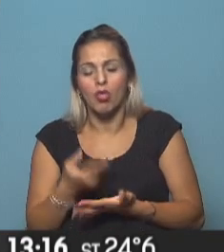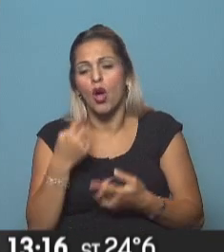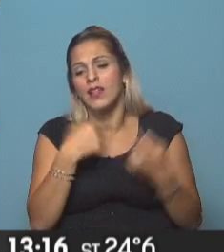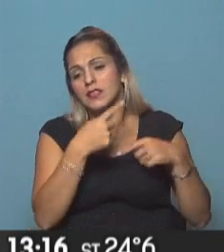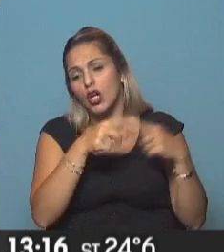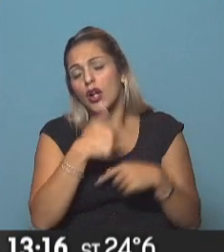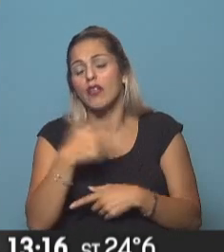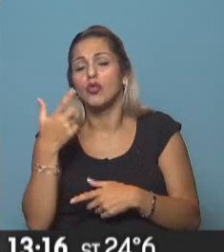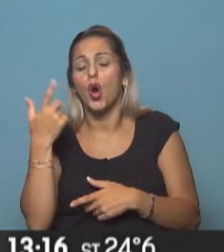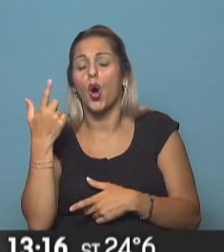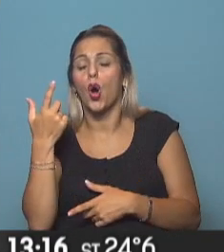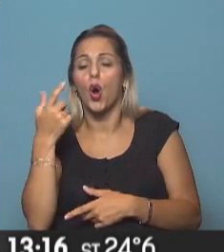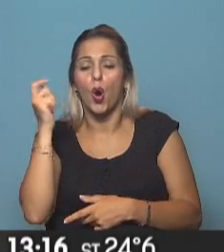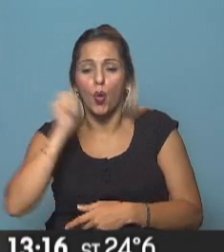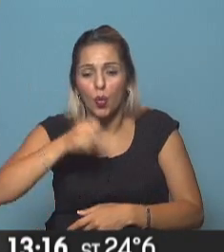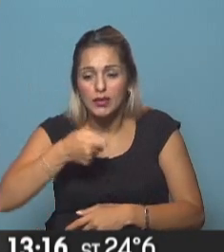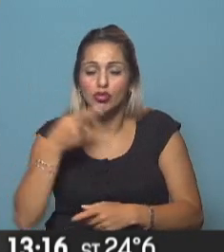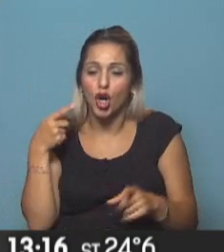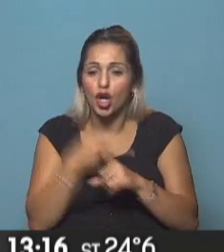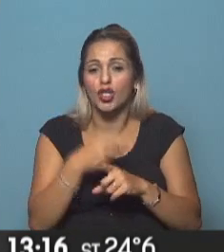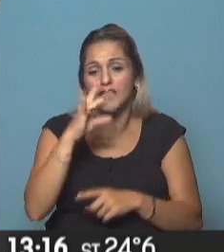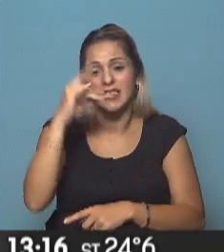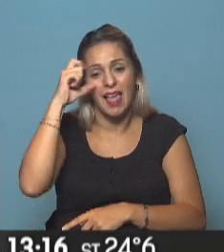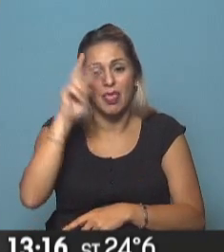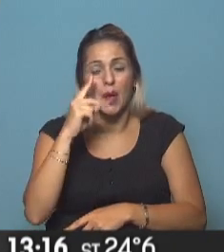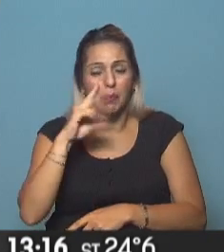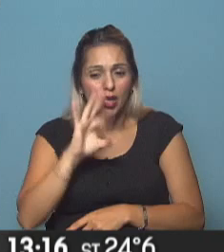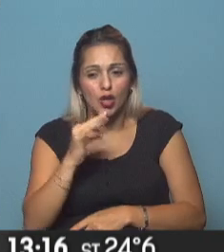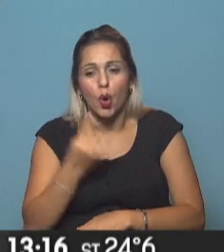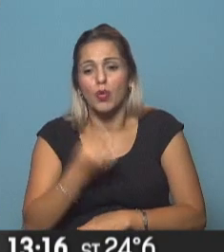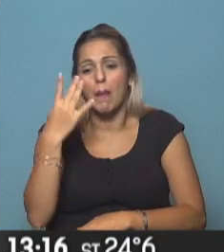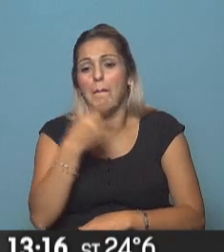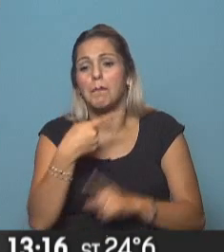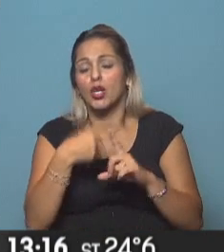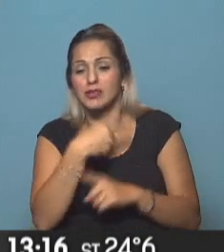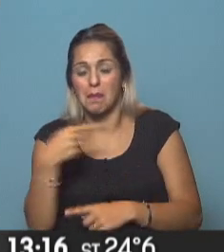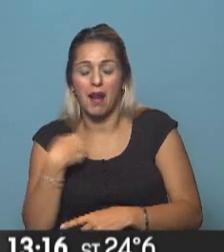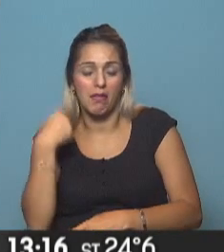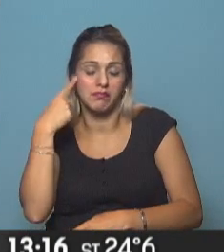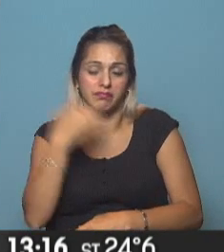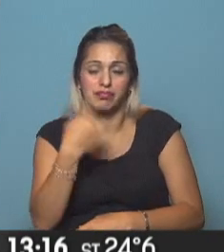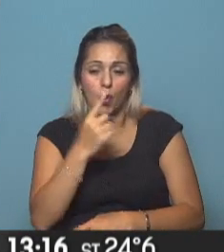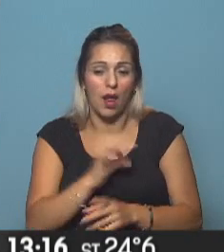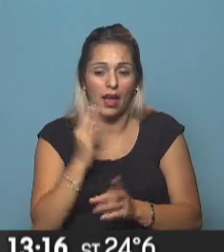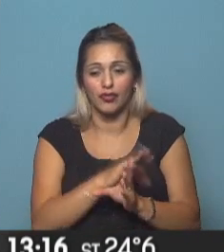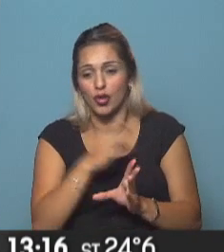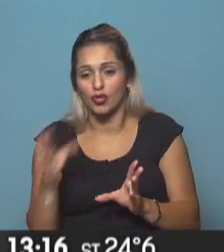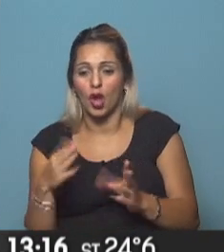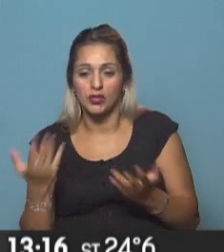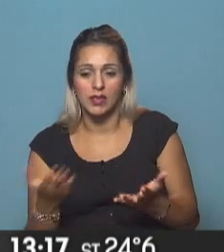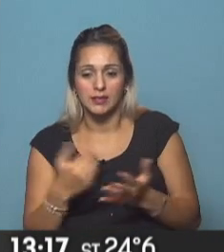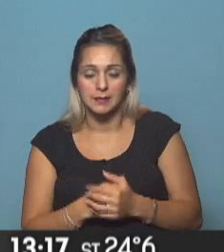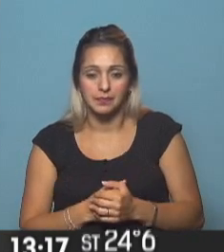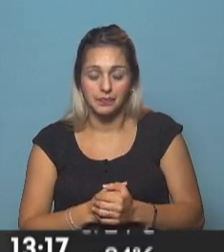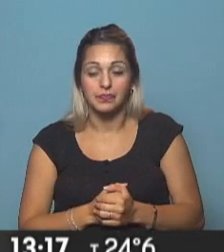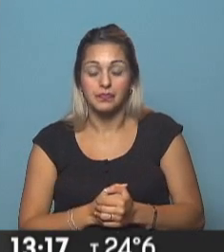juicio oral y público contra Julio Devido, con una sola audiencia por semana y que calculo que se llevará todo este año como mínimo. Así que bueno,